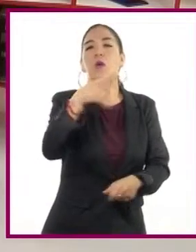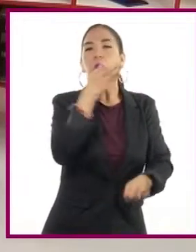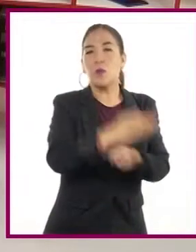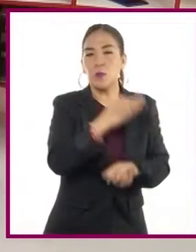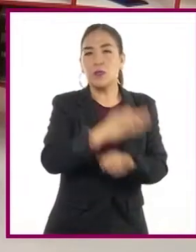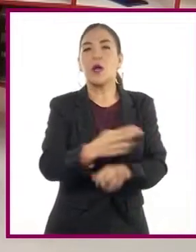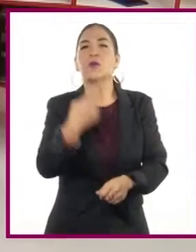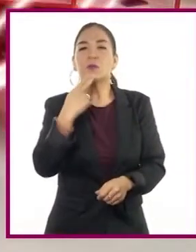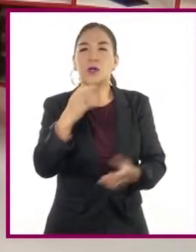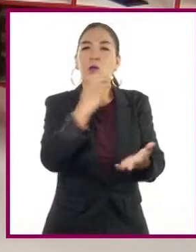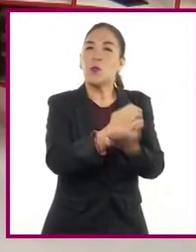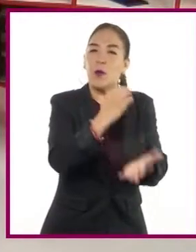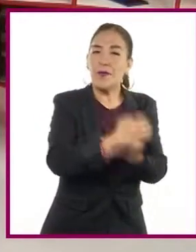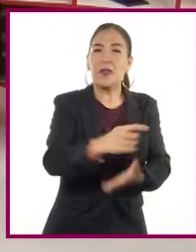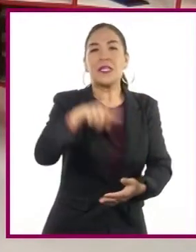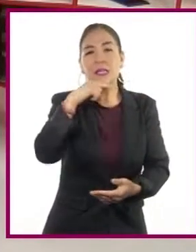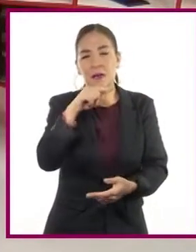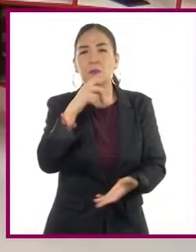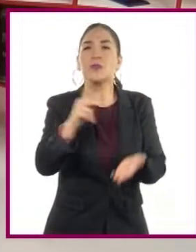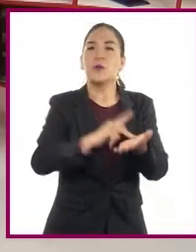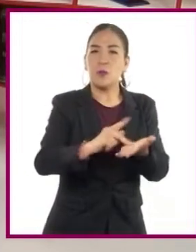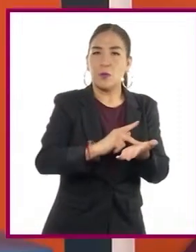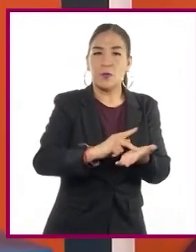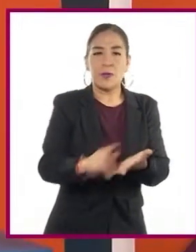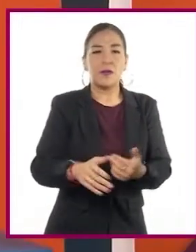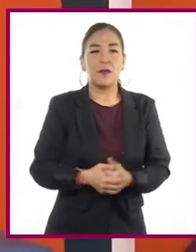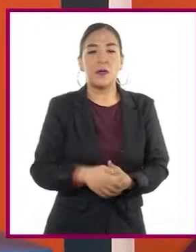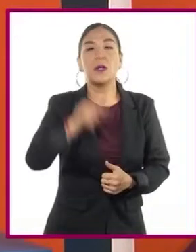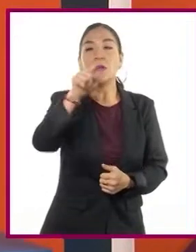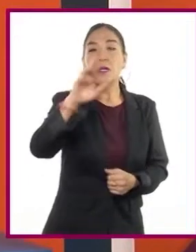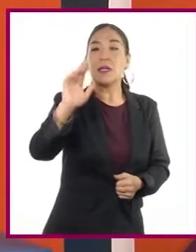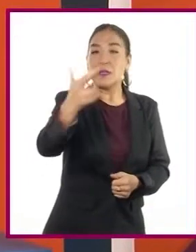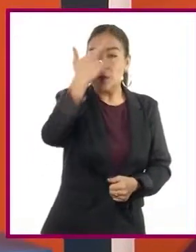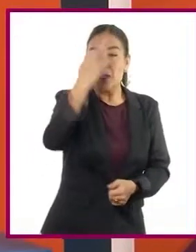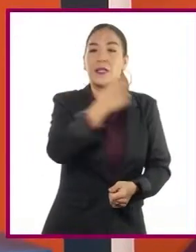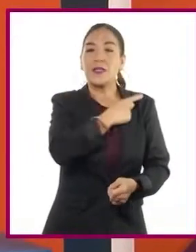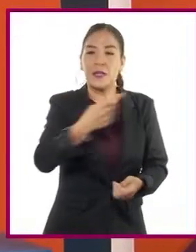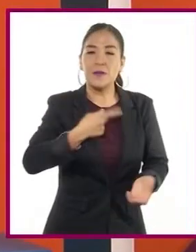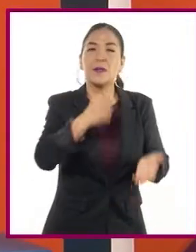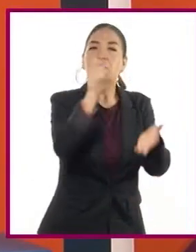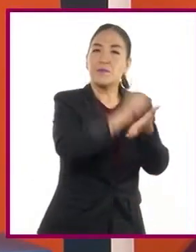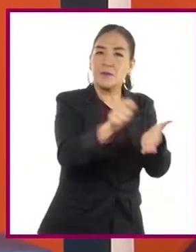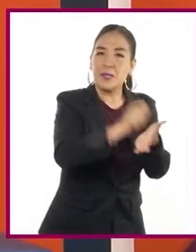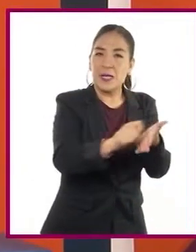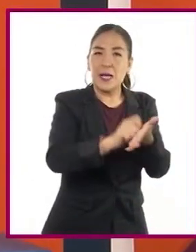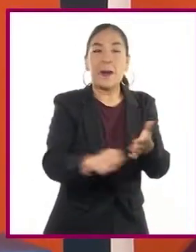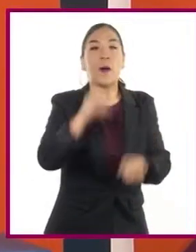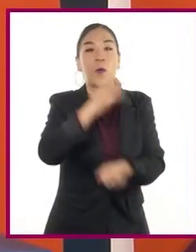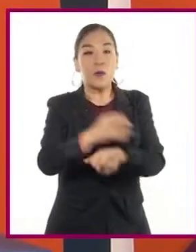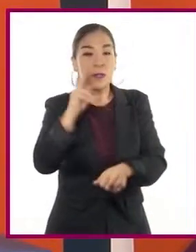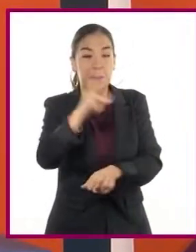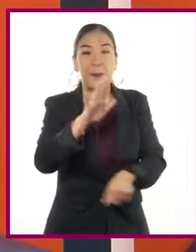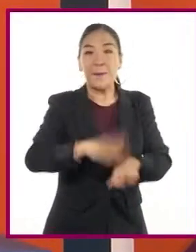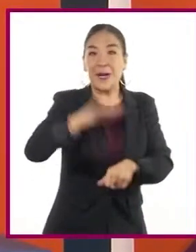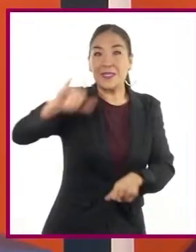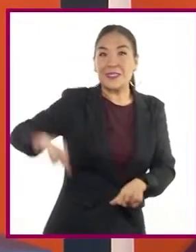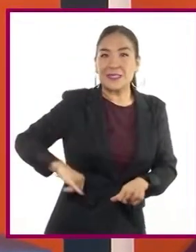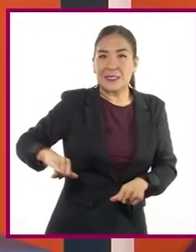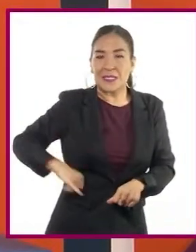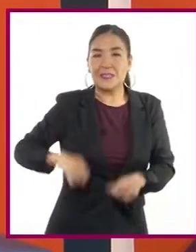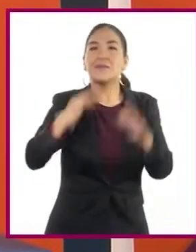de apuntes, lápiz o bolígrafo. Recuerden tomar notas de lo que más les parezca